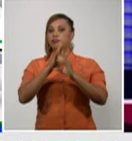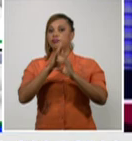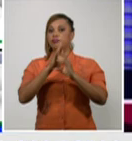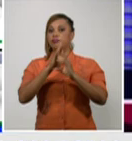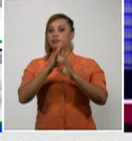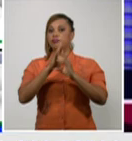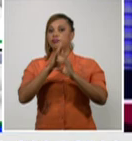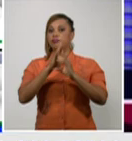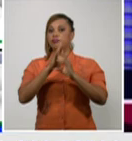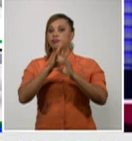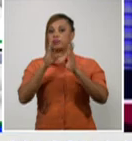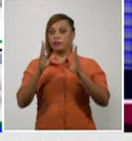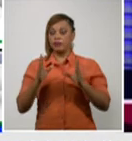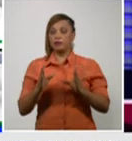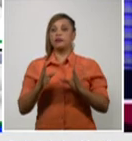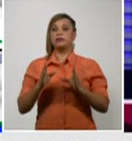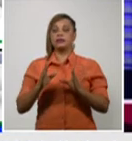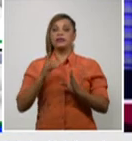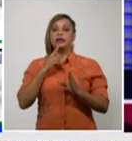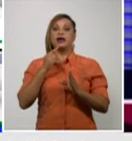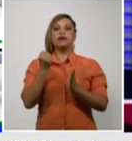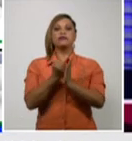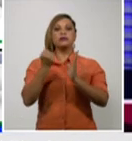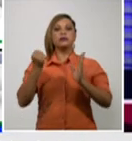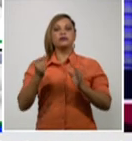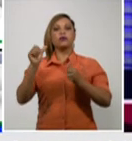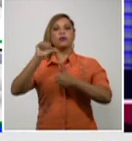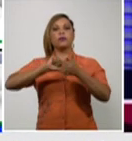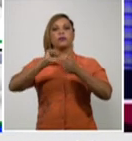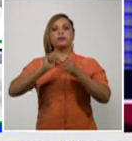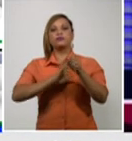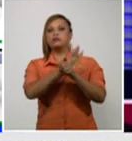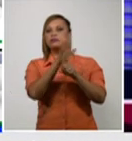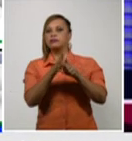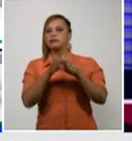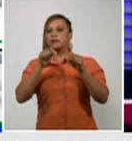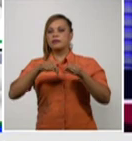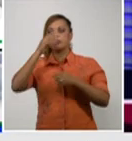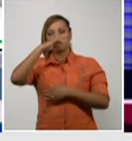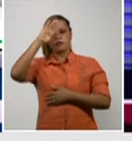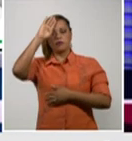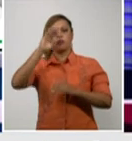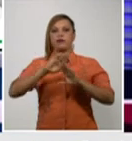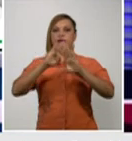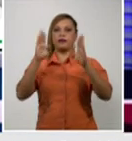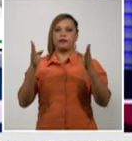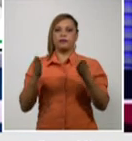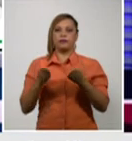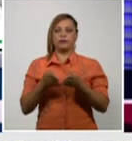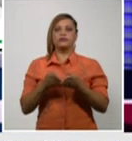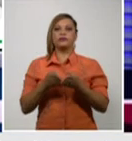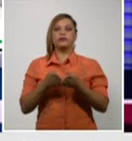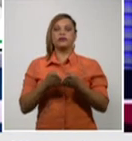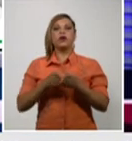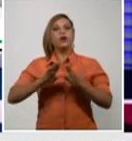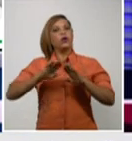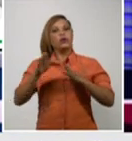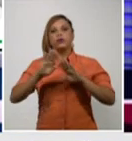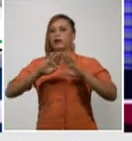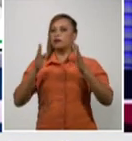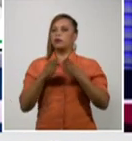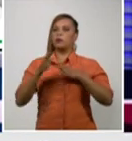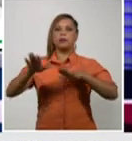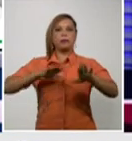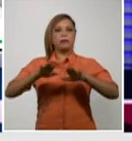mañana una actualización sobre el comportamiento de la COVID-19 en Cuba y el resto del mundo. Ya todo se encuentra listo en los estudios